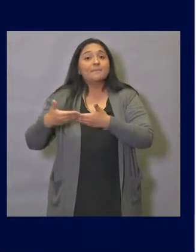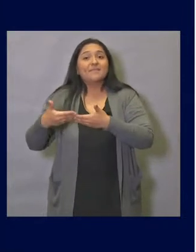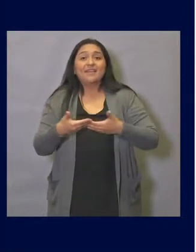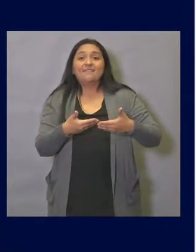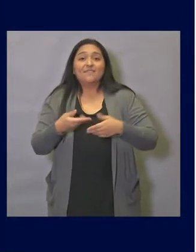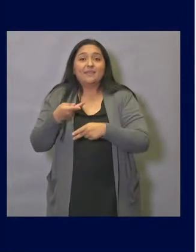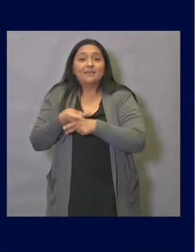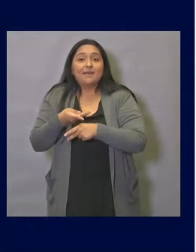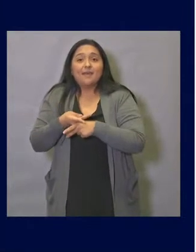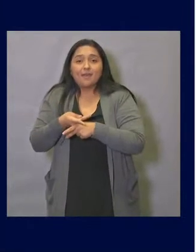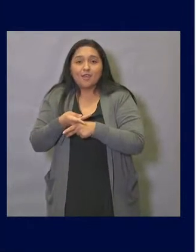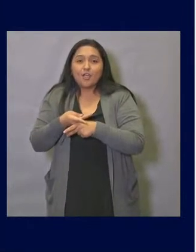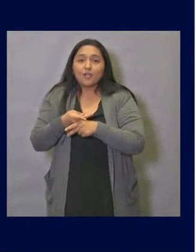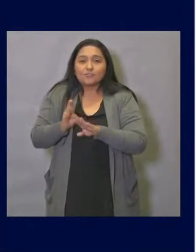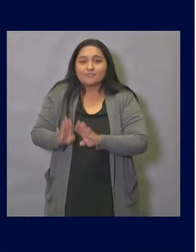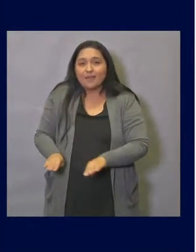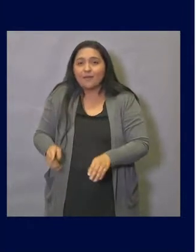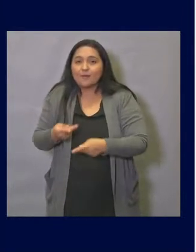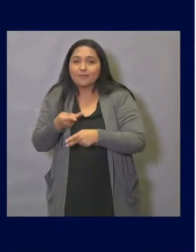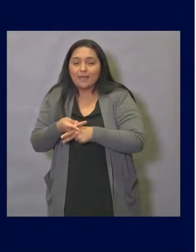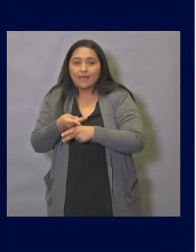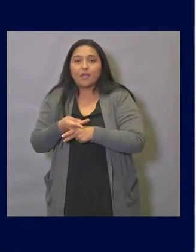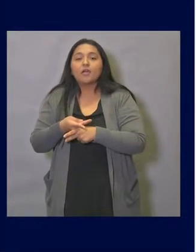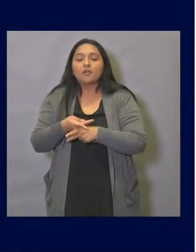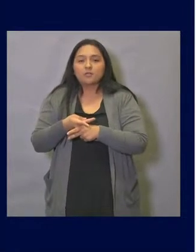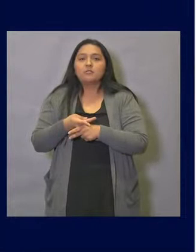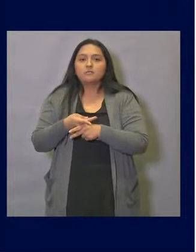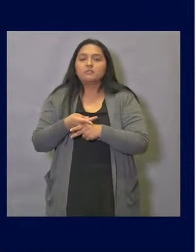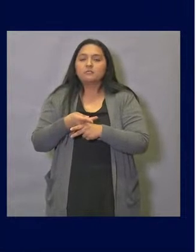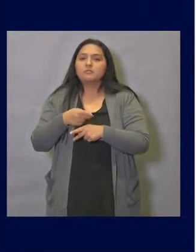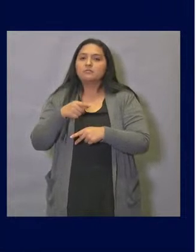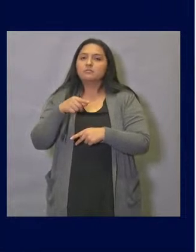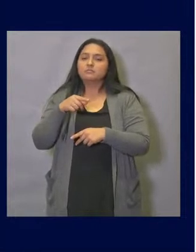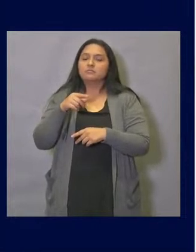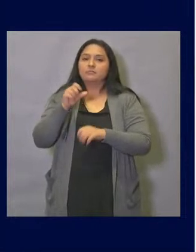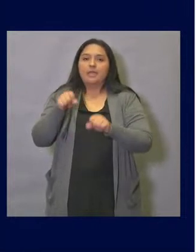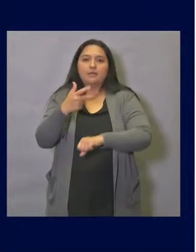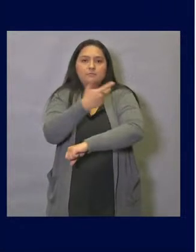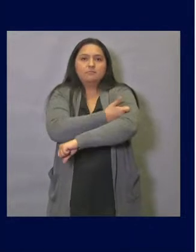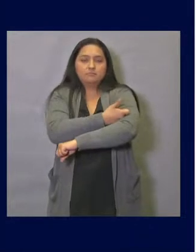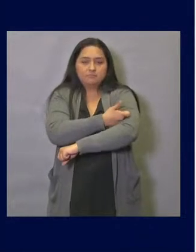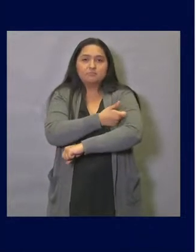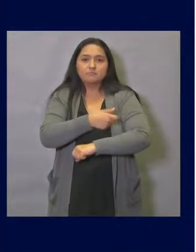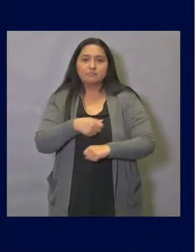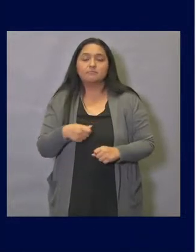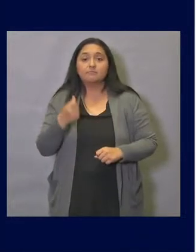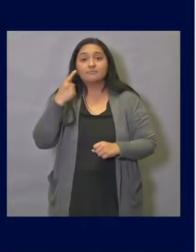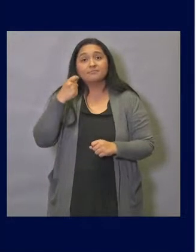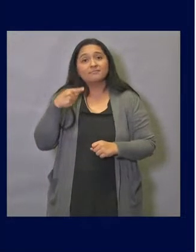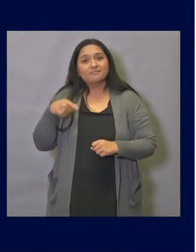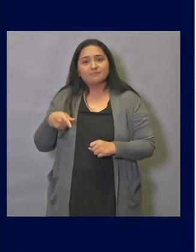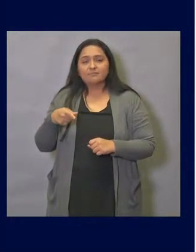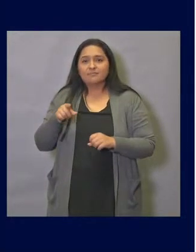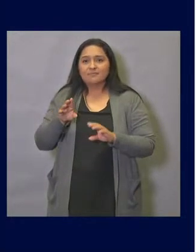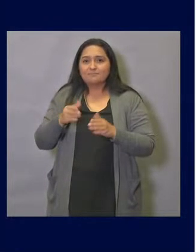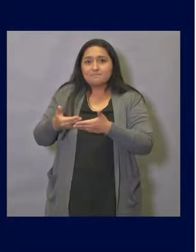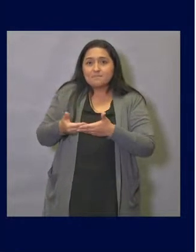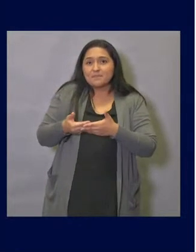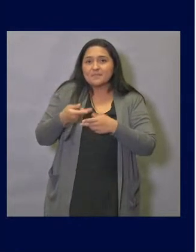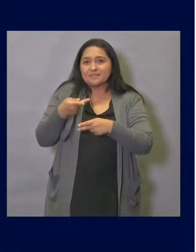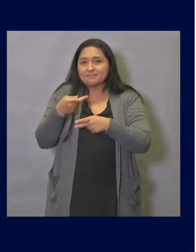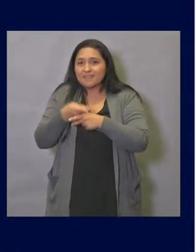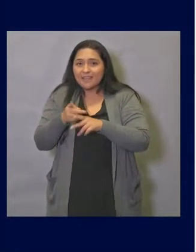prioridad particular para la vacunación, ya que este grupo ha estado trabajando durante la pandemia.